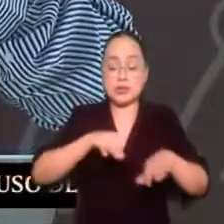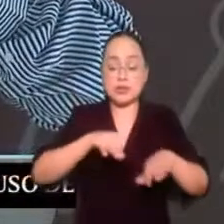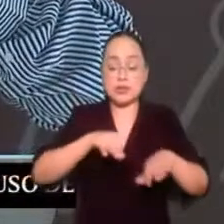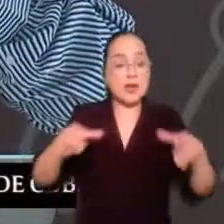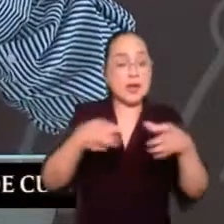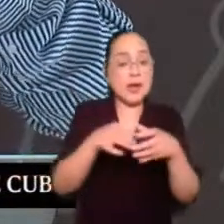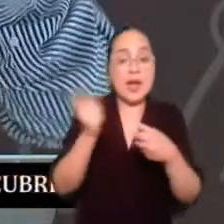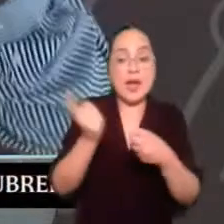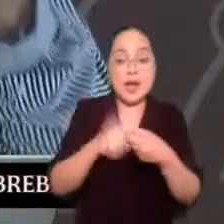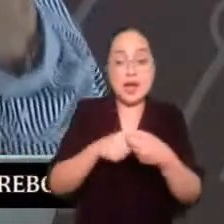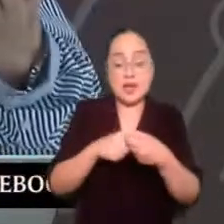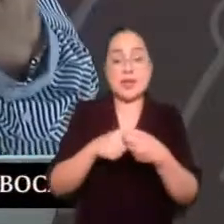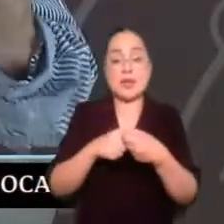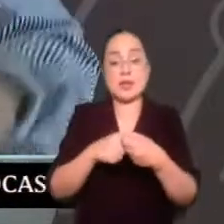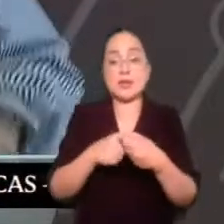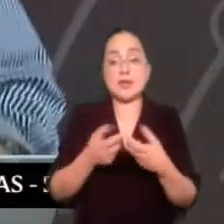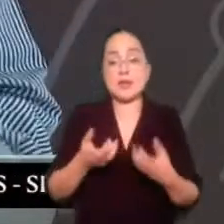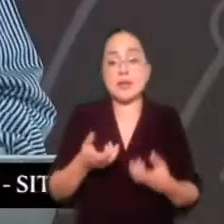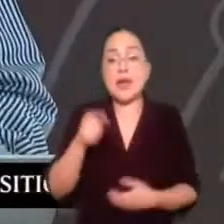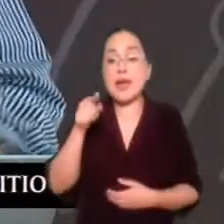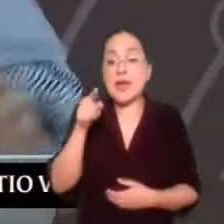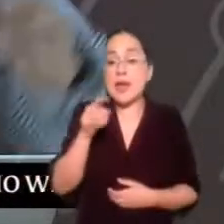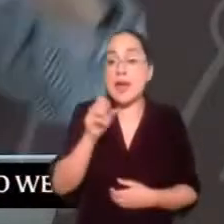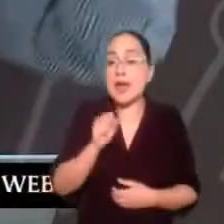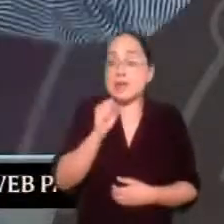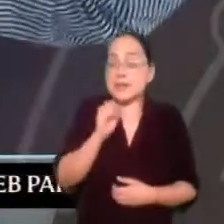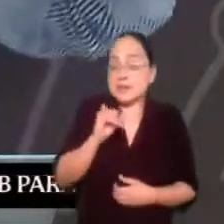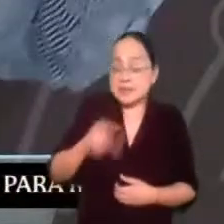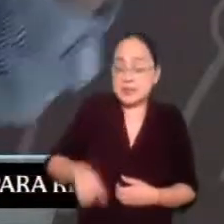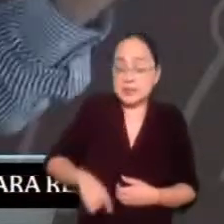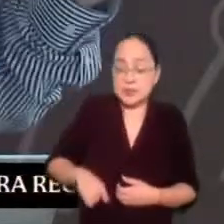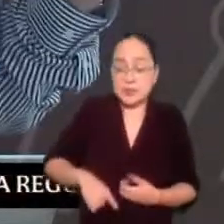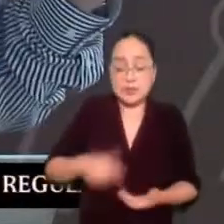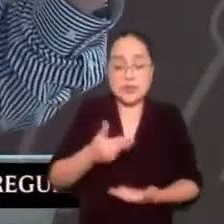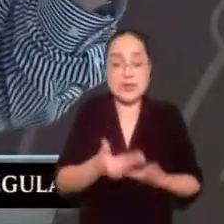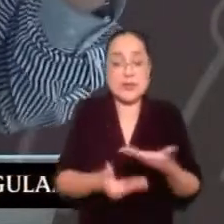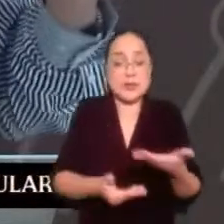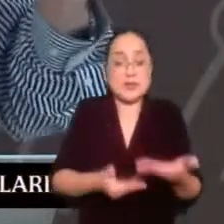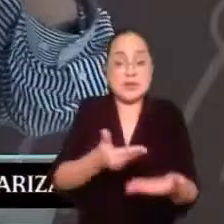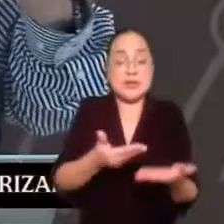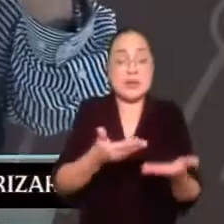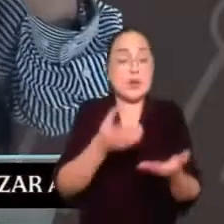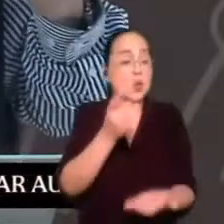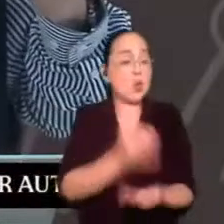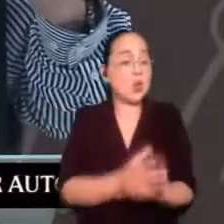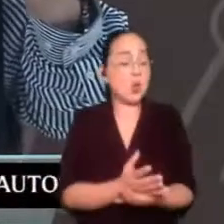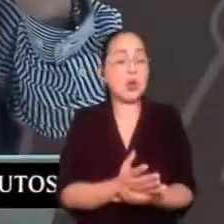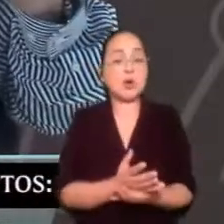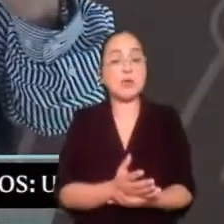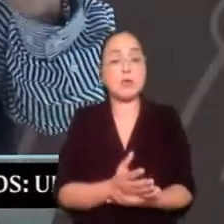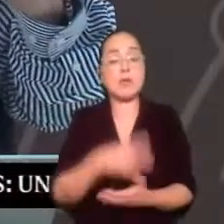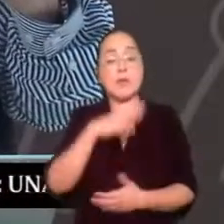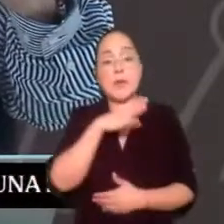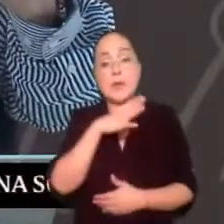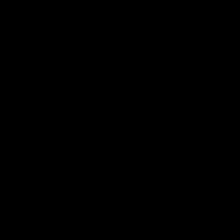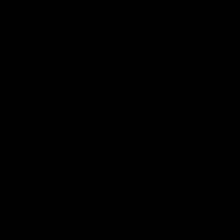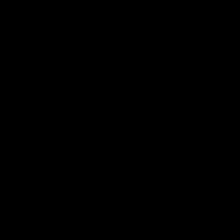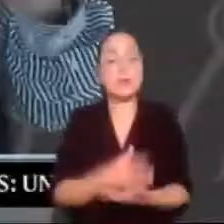son servidores públicos que se les encarga una tarea y la